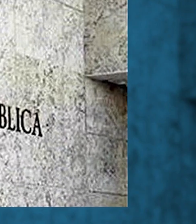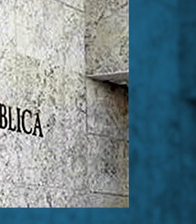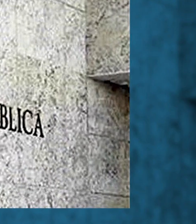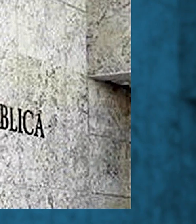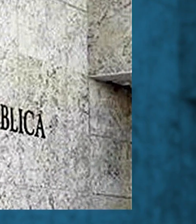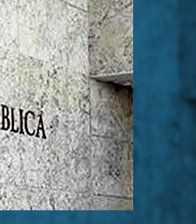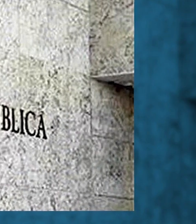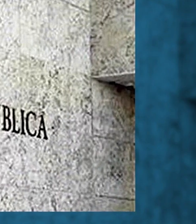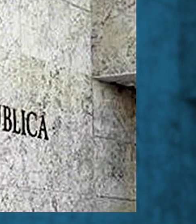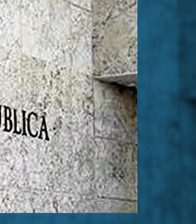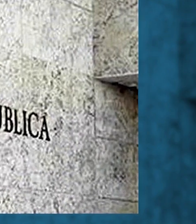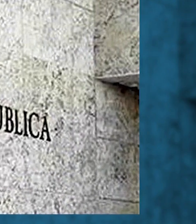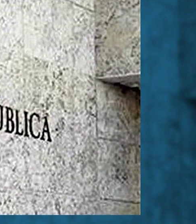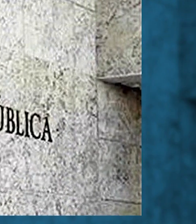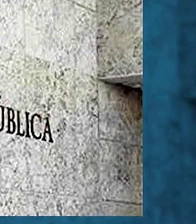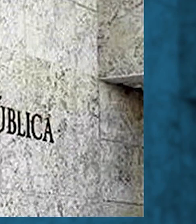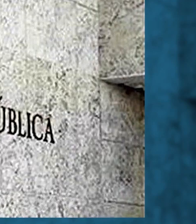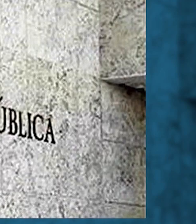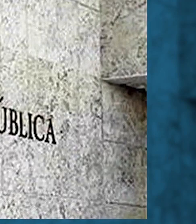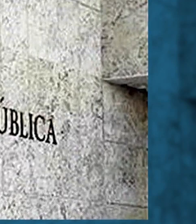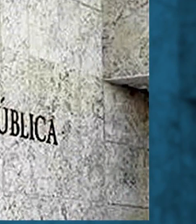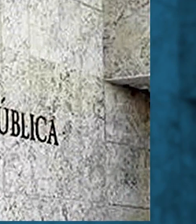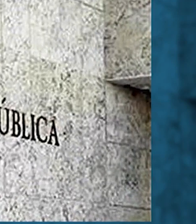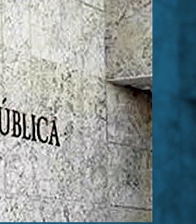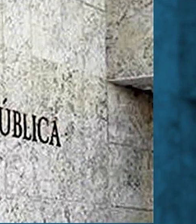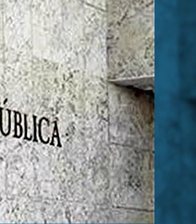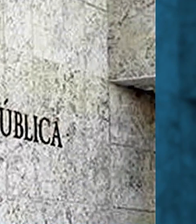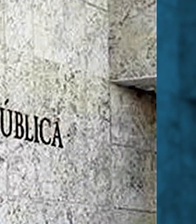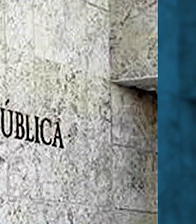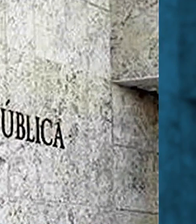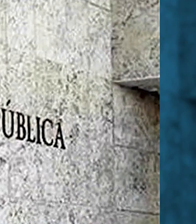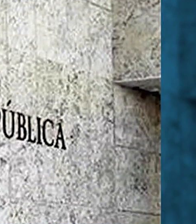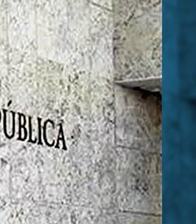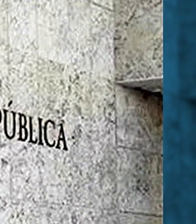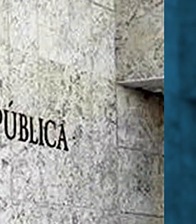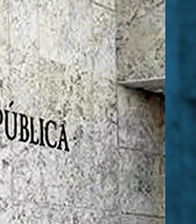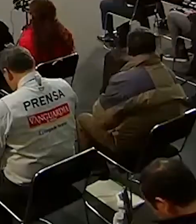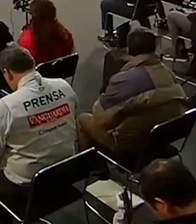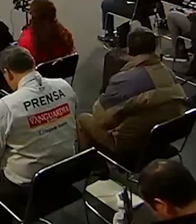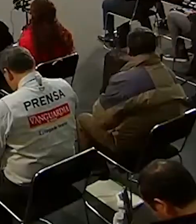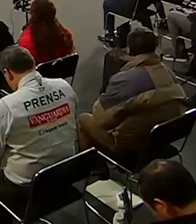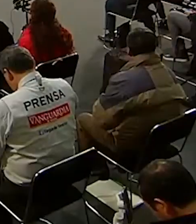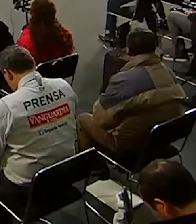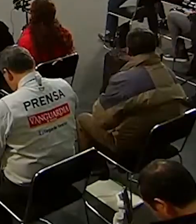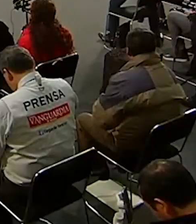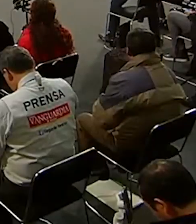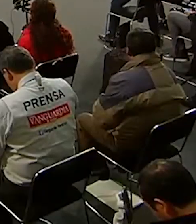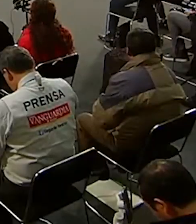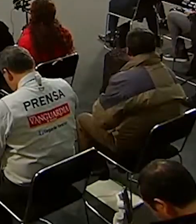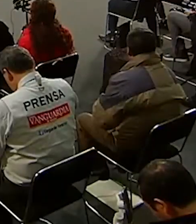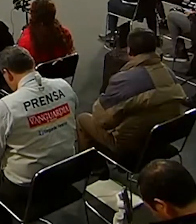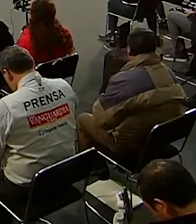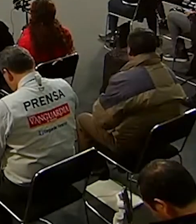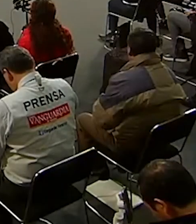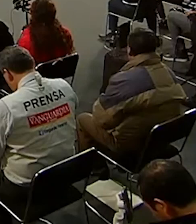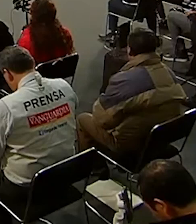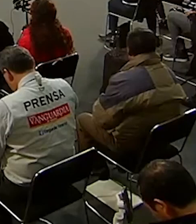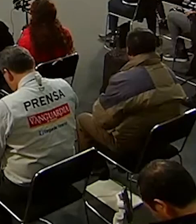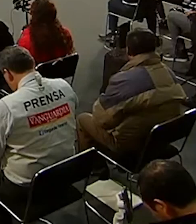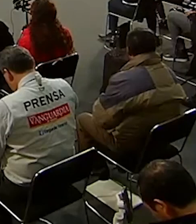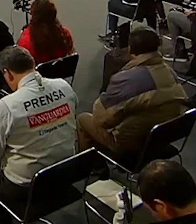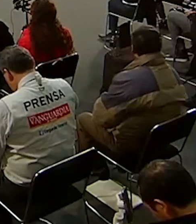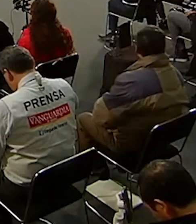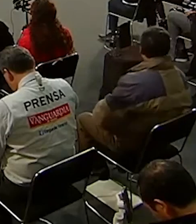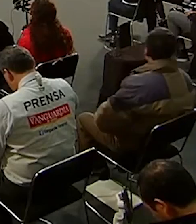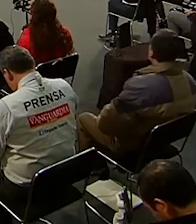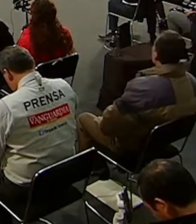serán convocadas por el titular del Ejecutivo y los acuerdos se tomarán por votación. El mandatario aseguró que confía en que la